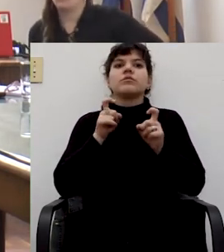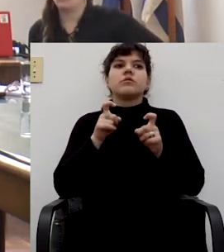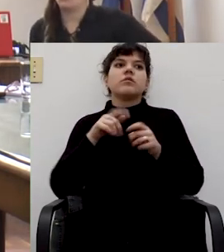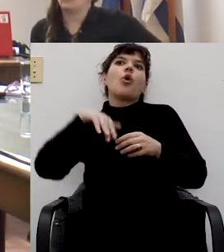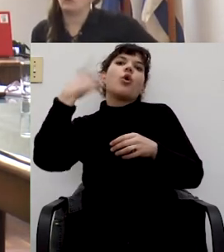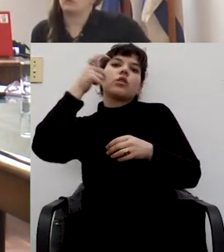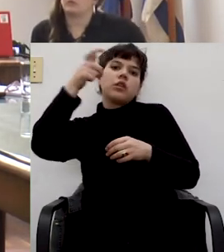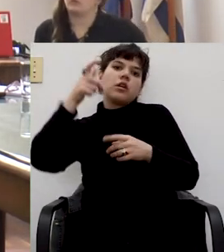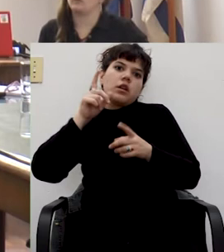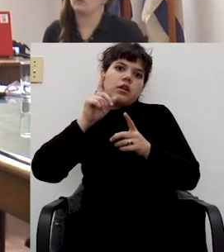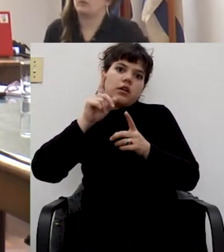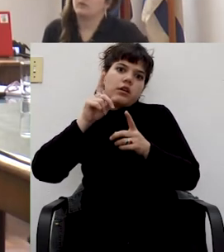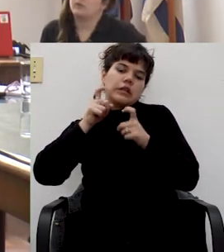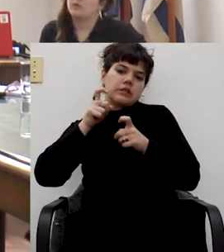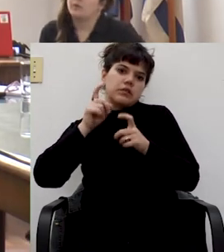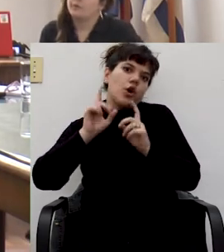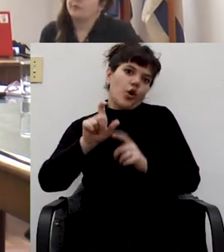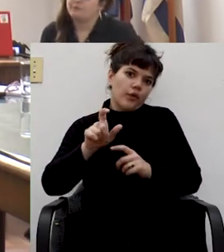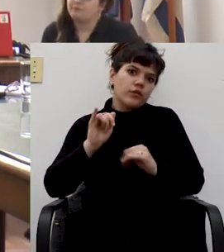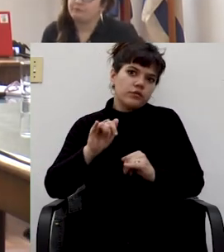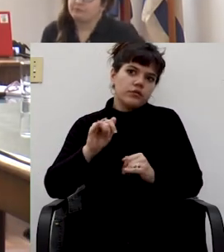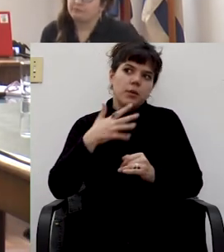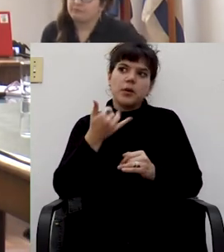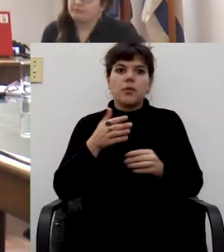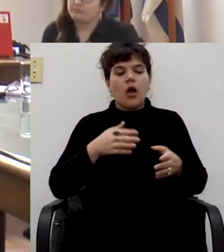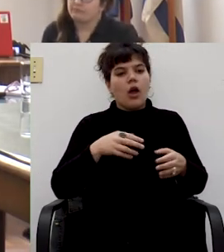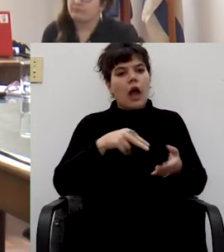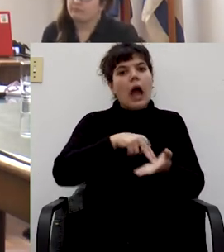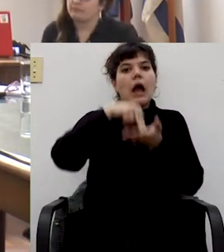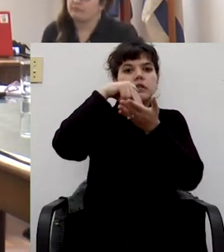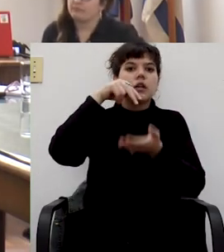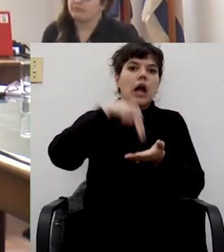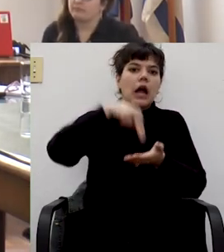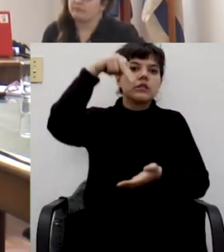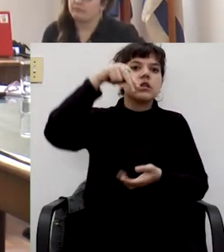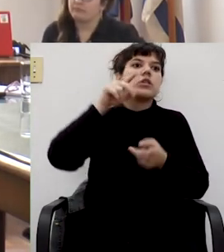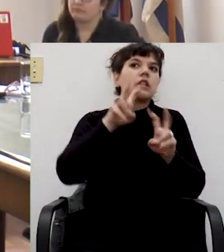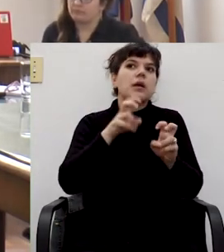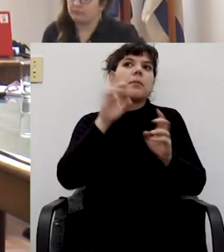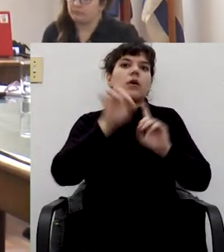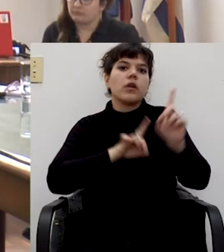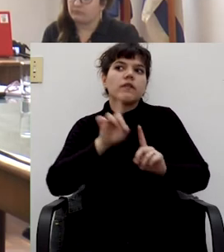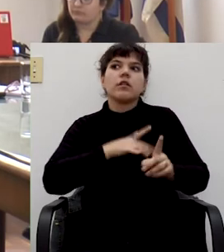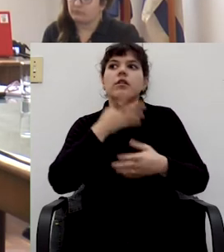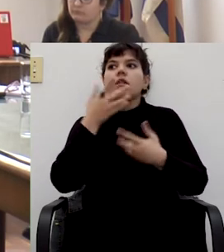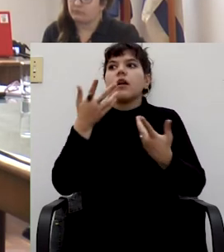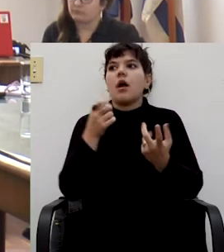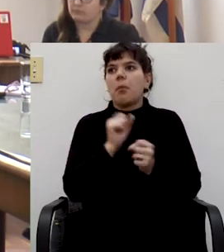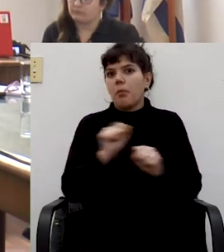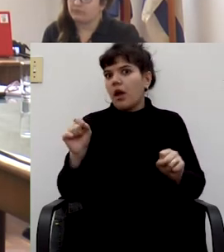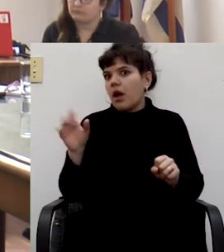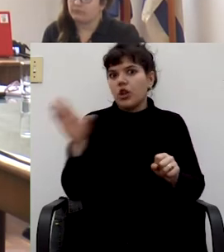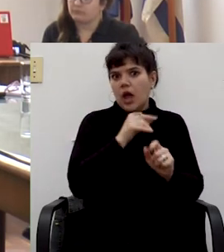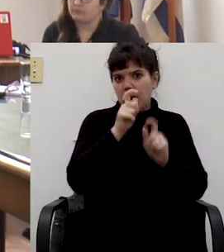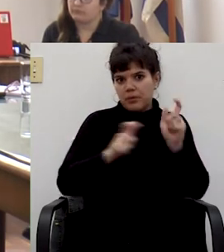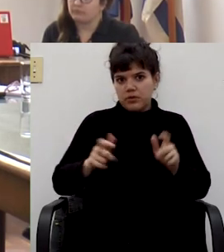ayudas técnicas de apoyo, ¿no? Pero, por ejemplo, poner un ascensor en una universidad lo pueden usar todos y